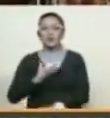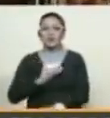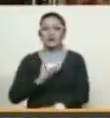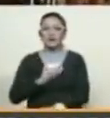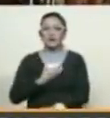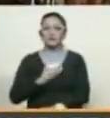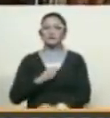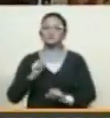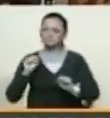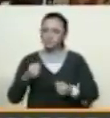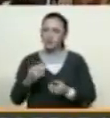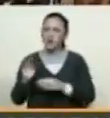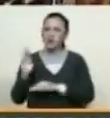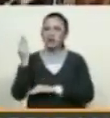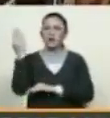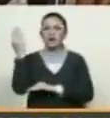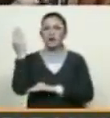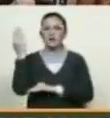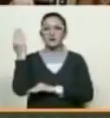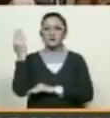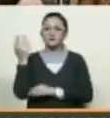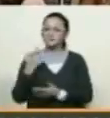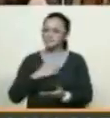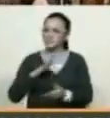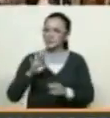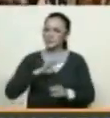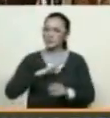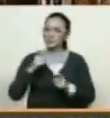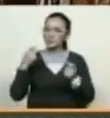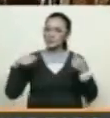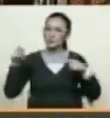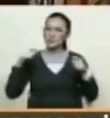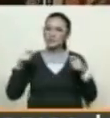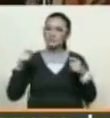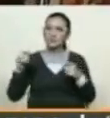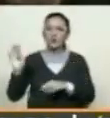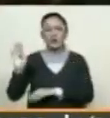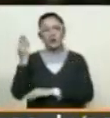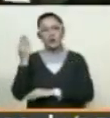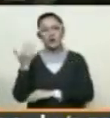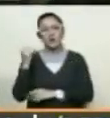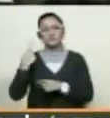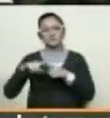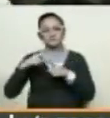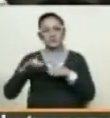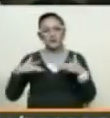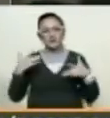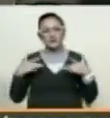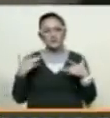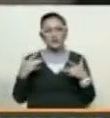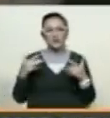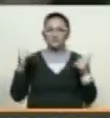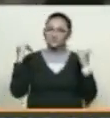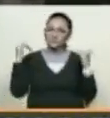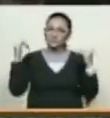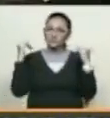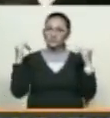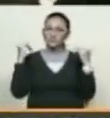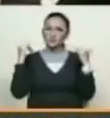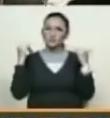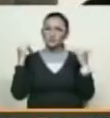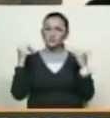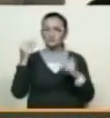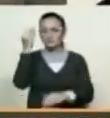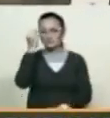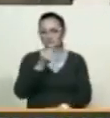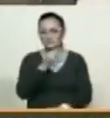a posicionar el Estado Lara como destino turístico. En Lara tenemos varias actividades en conmemoración a la patrona